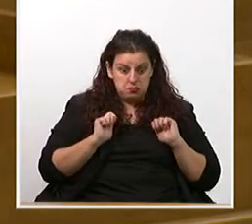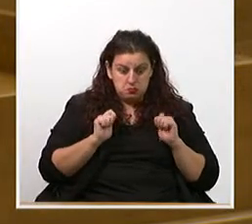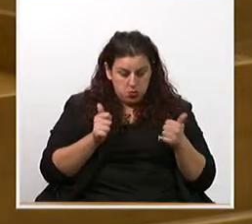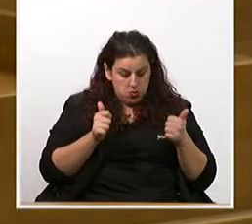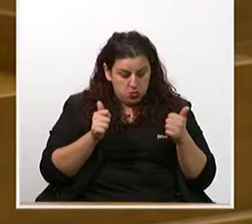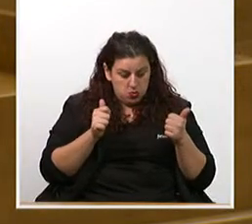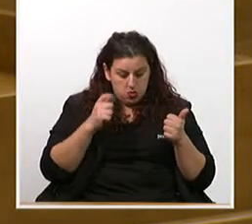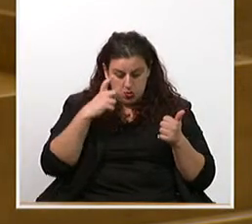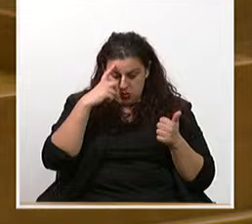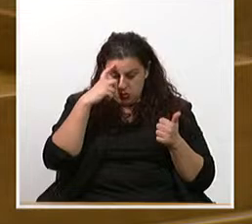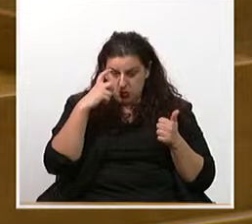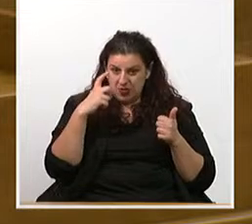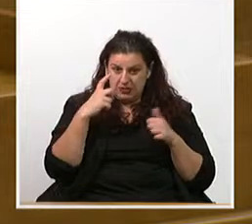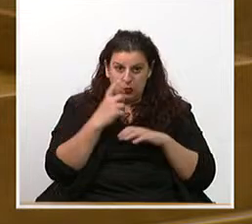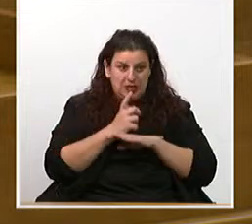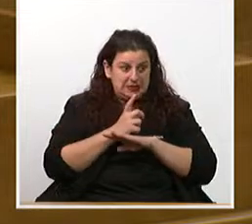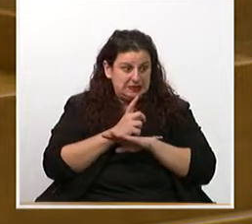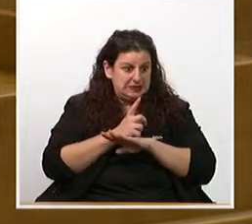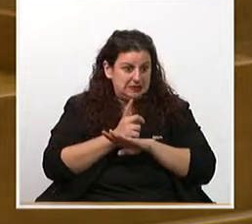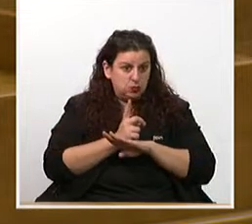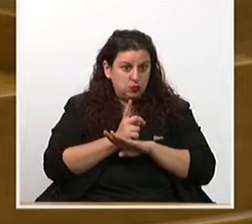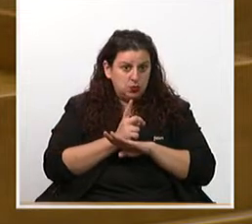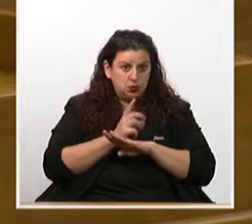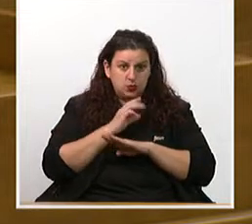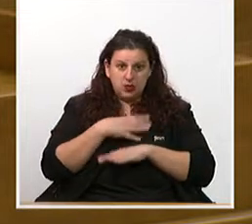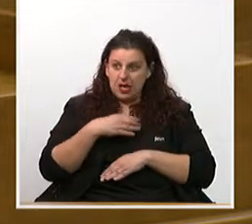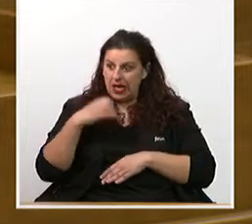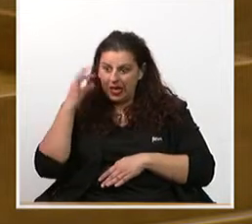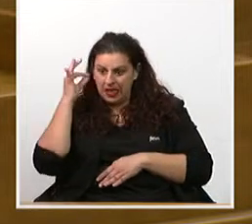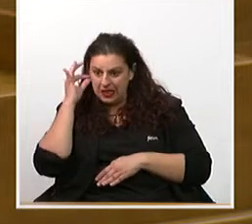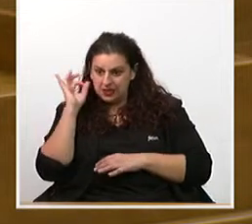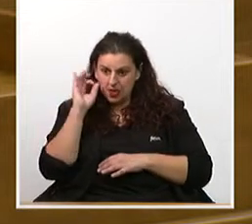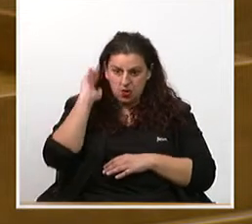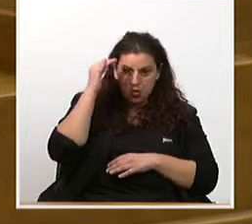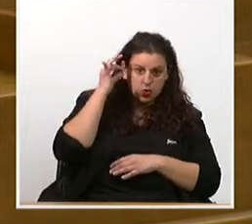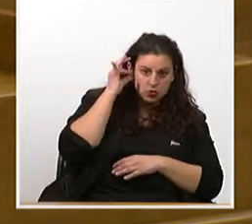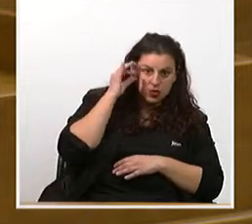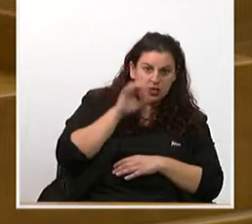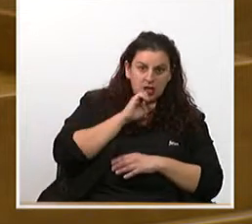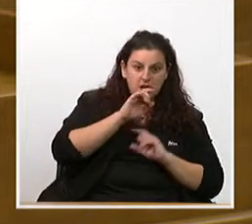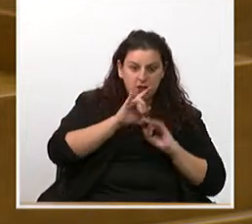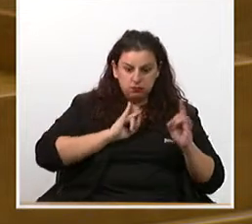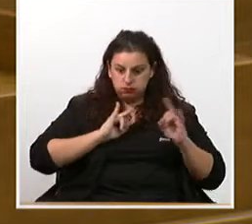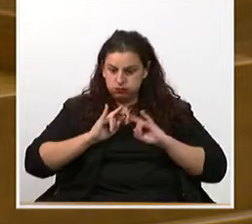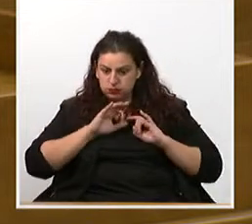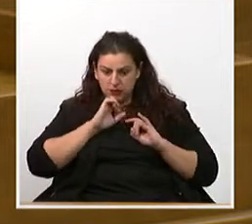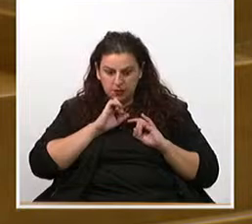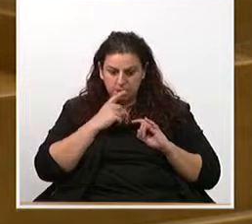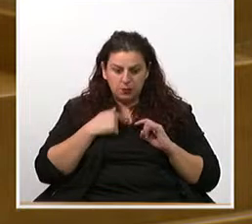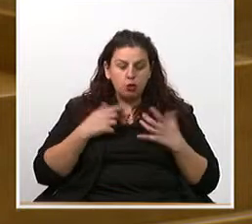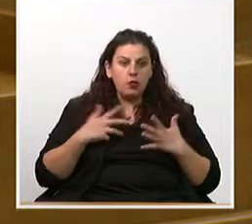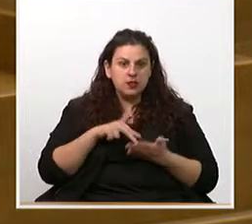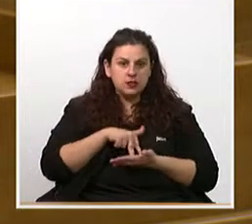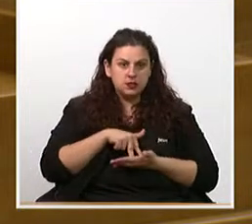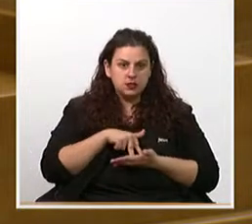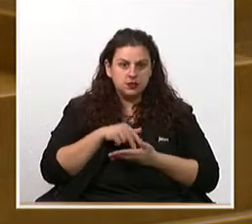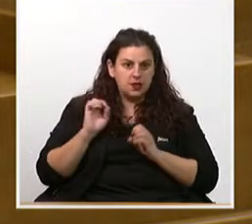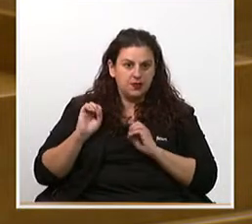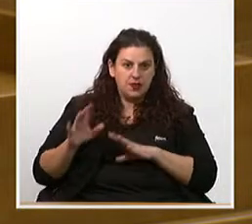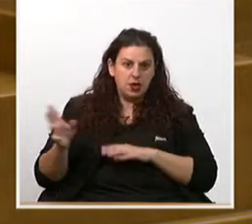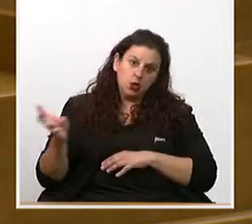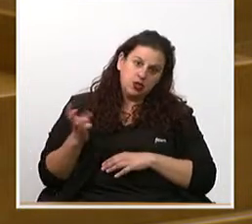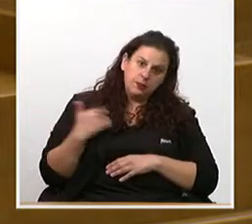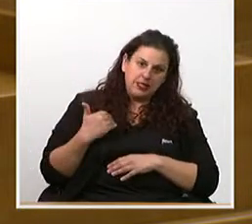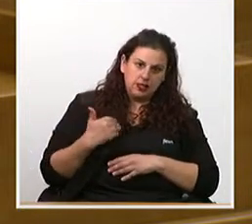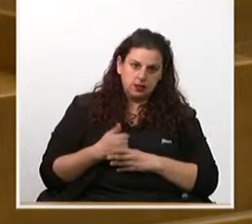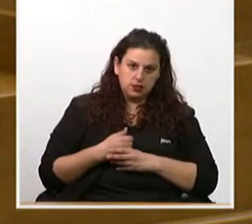no recuerdo si por cuestión de segundos si fue la alcaldesa o la consellera la que me dijo dónde estás deja donde estás que te vienes para